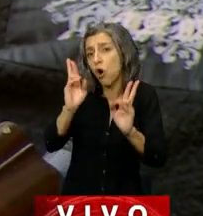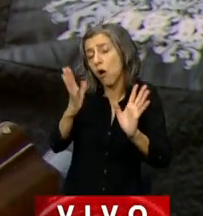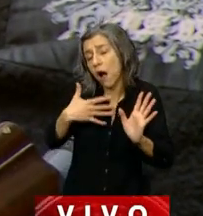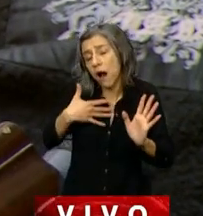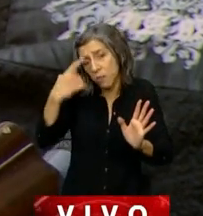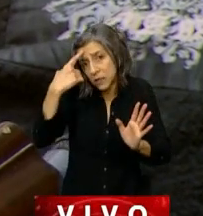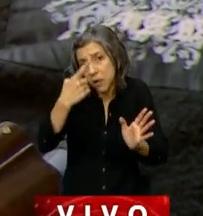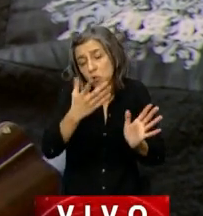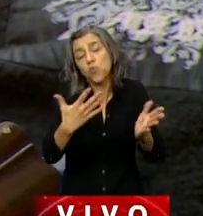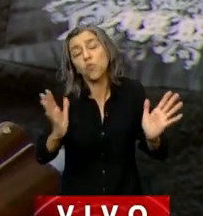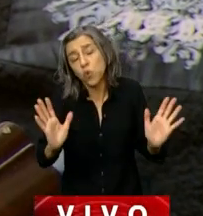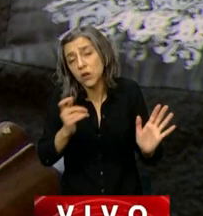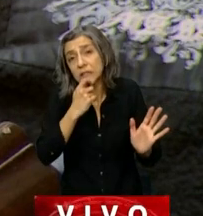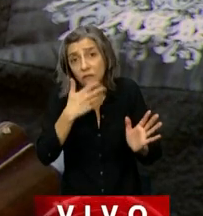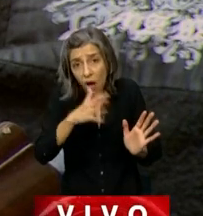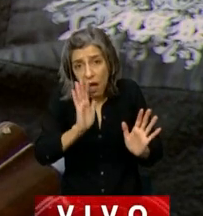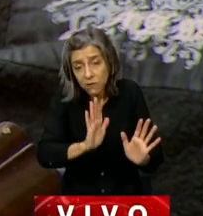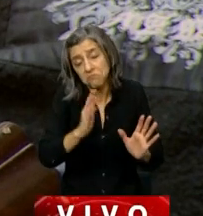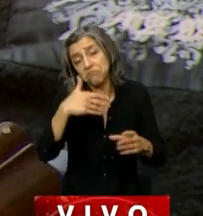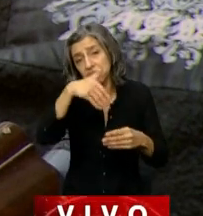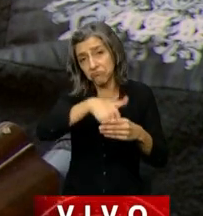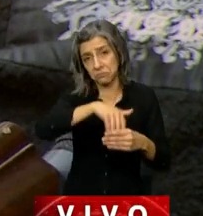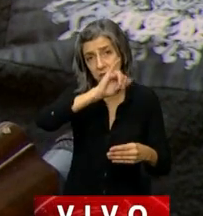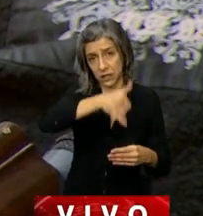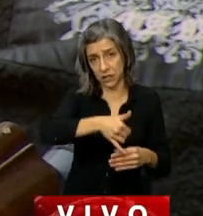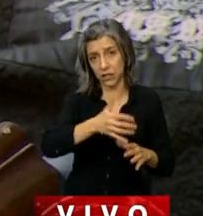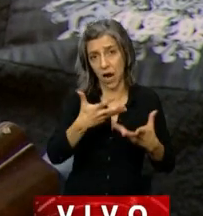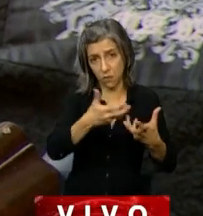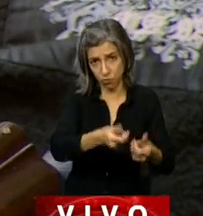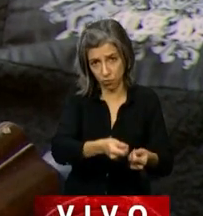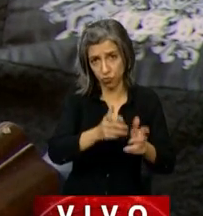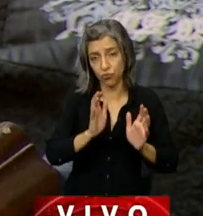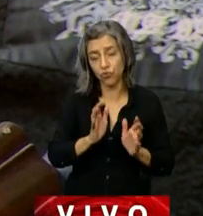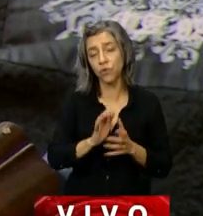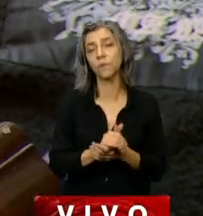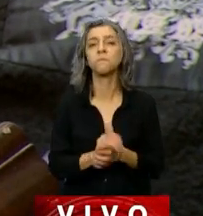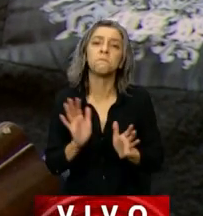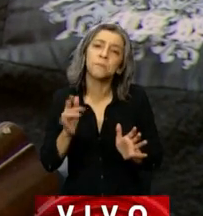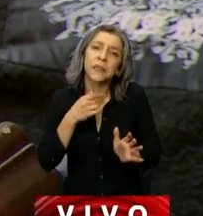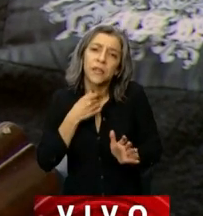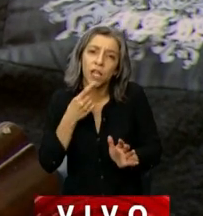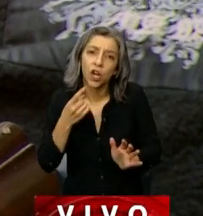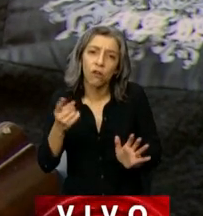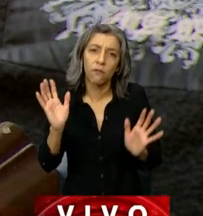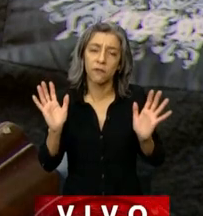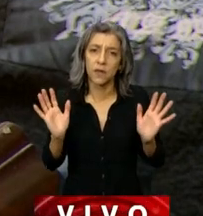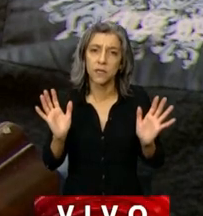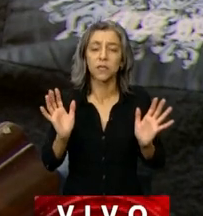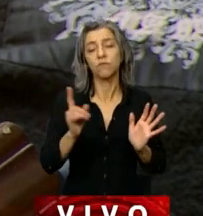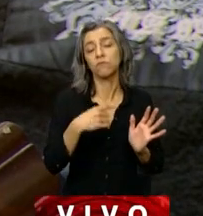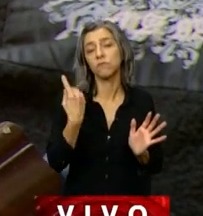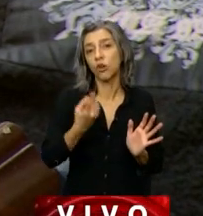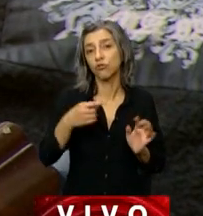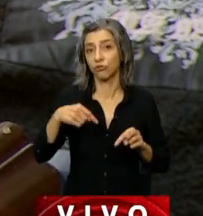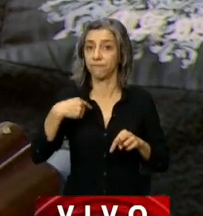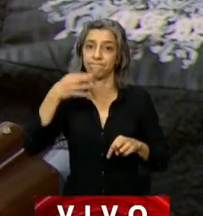vamos a acompañar esta cuestión. Ahora, quiero decir que justamente acá estamos, hemos sido